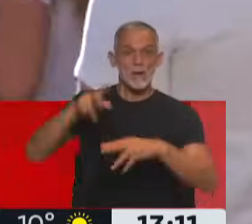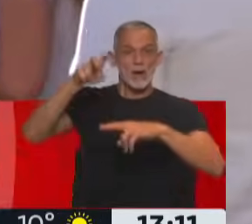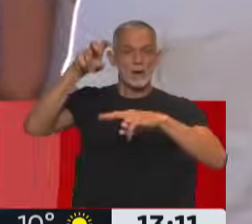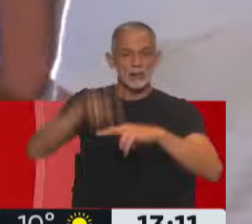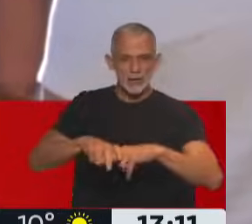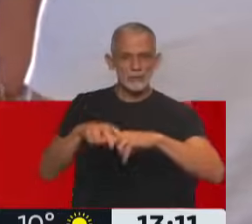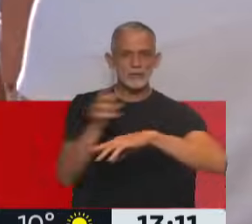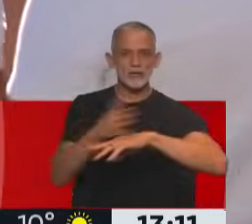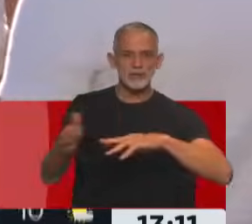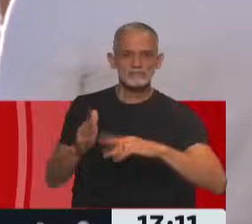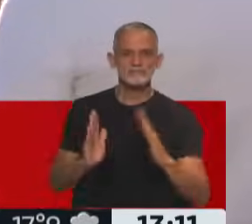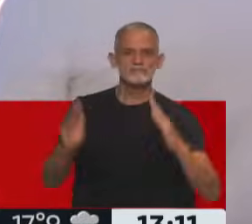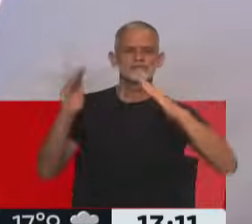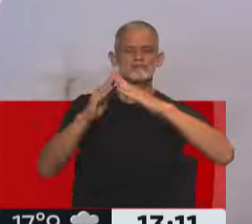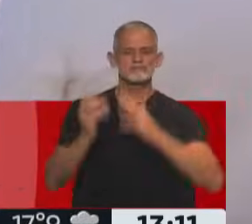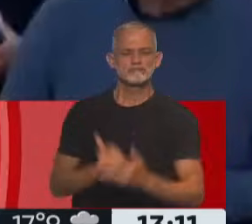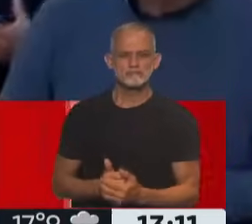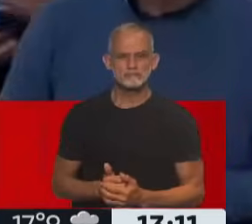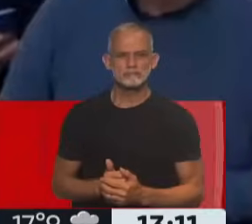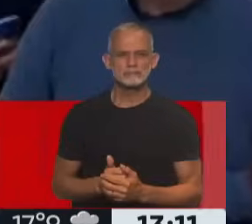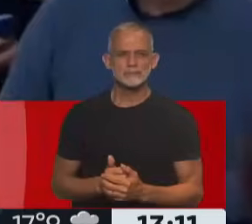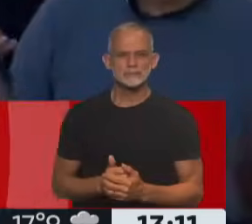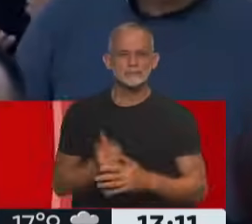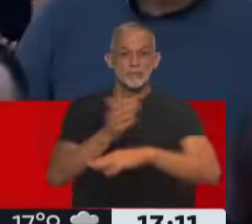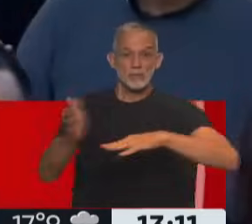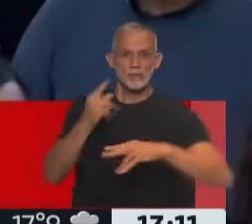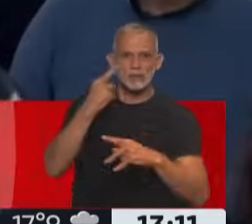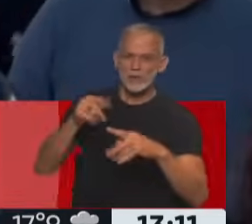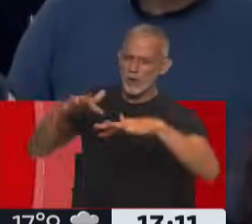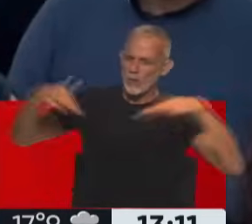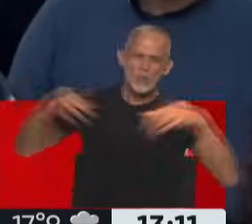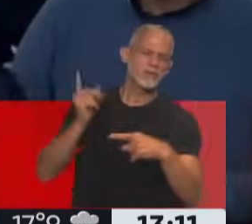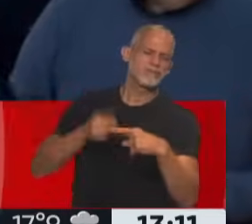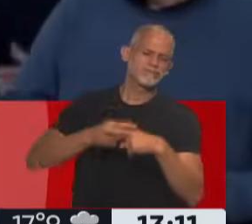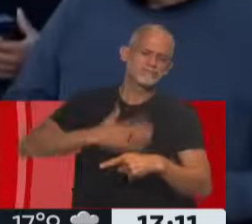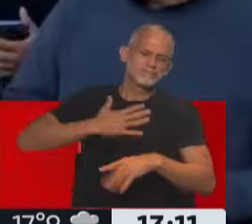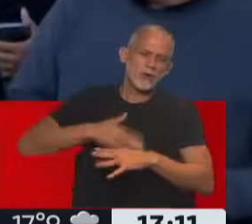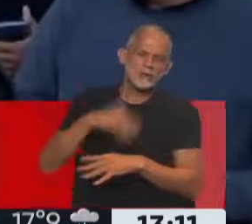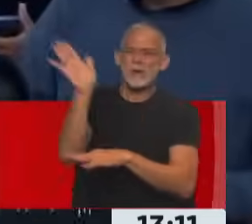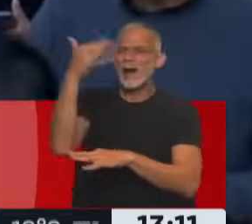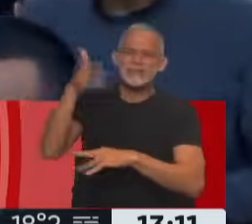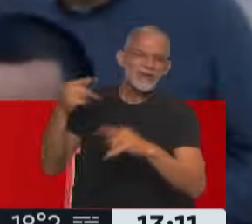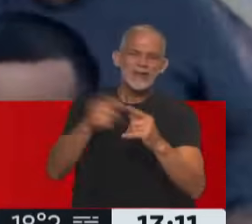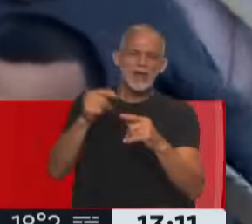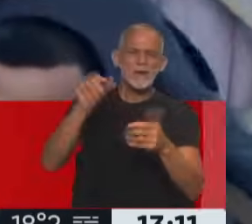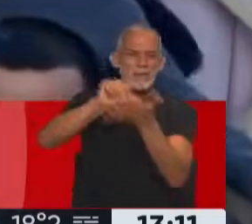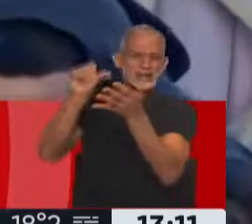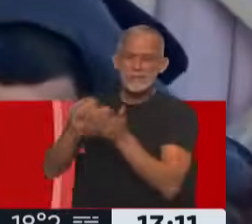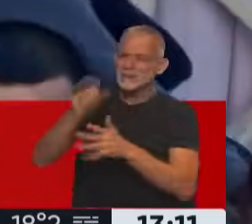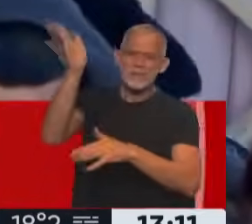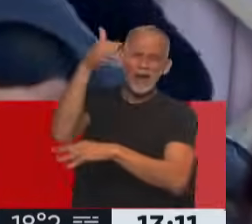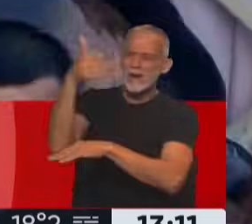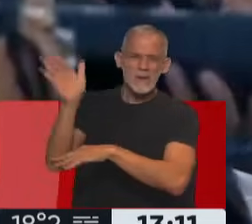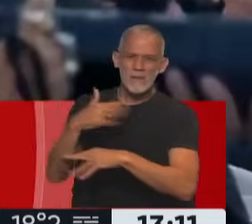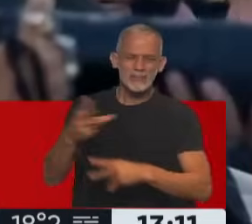el obispado de Roma. La imagen es de júbilo. Se ve a la gente celebrar, se ven banderas de todos los países, de